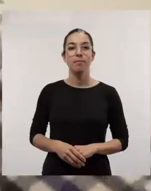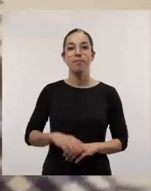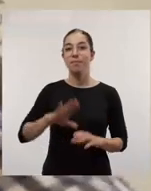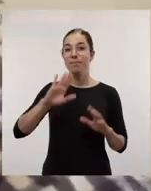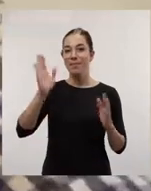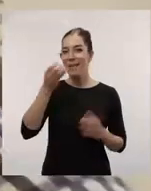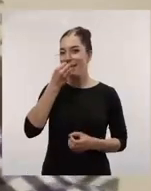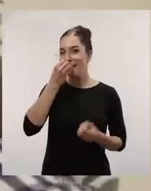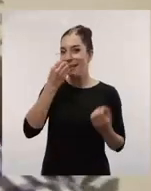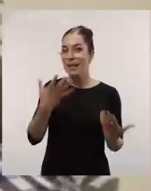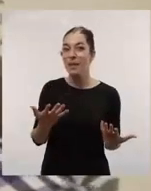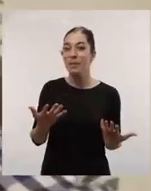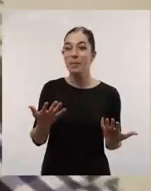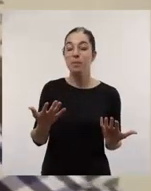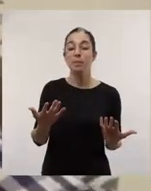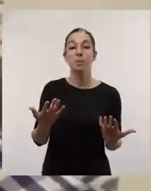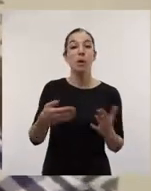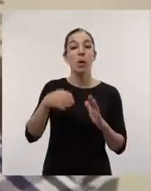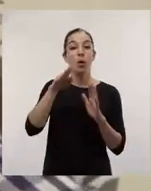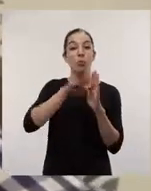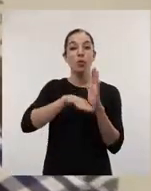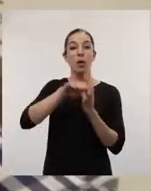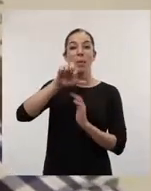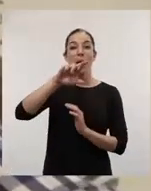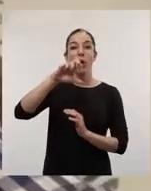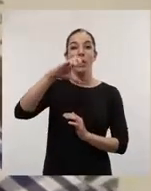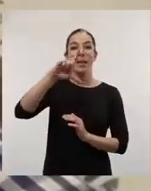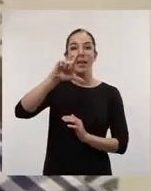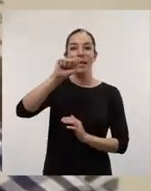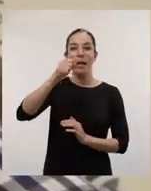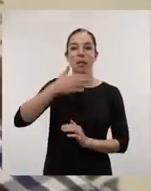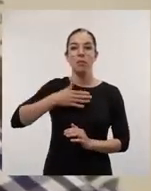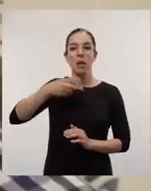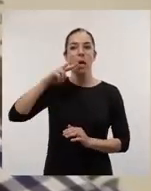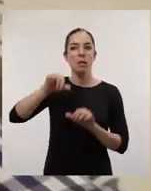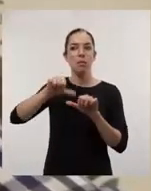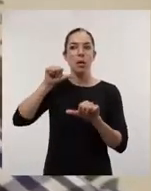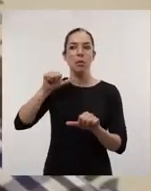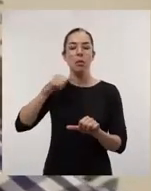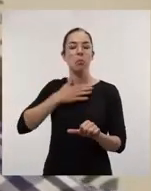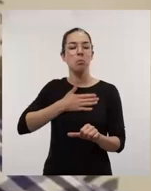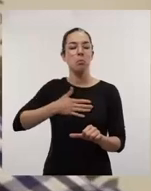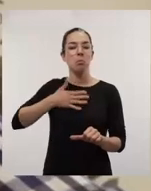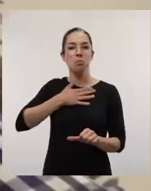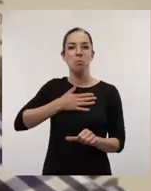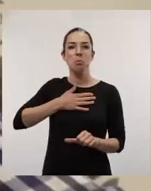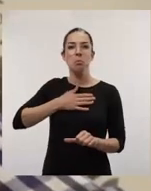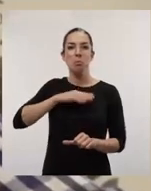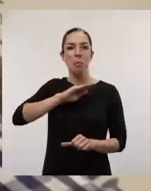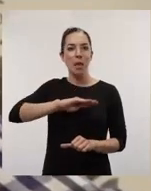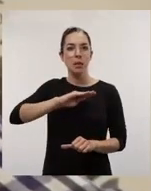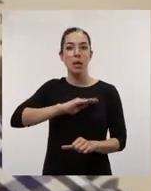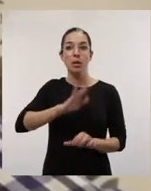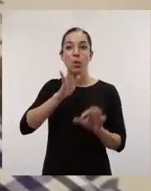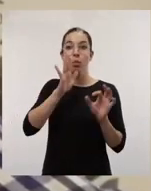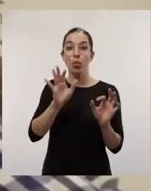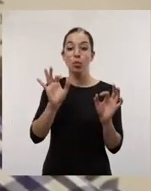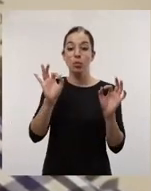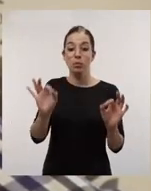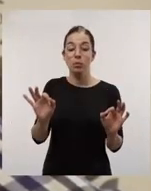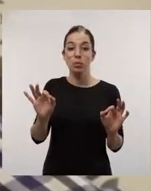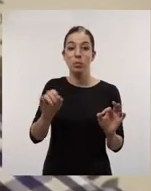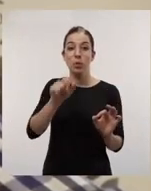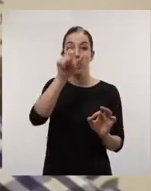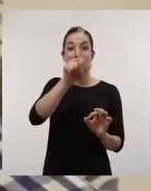buenas qué tal mi experiencia en el programa euro es bastante satisfactoria ya que cuando llegamos